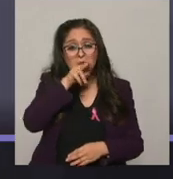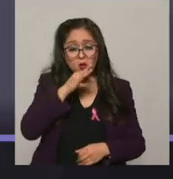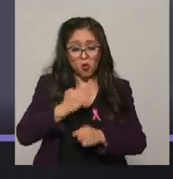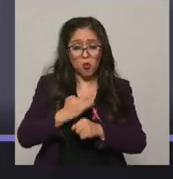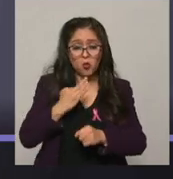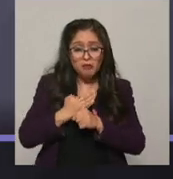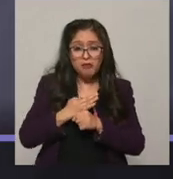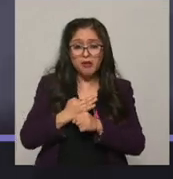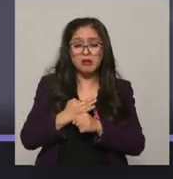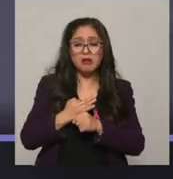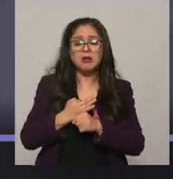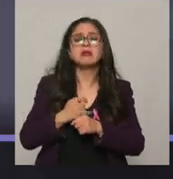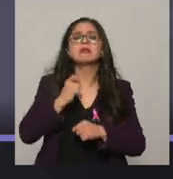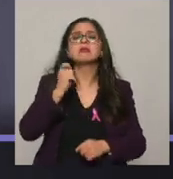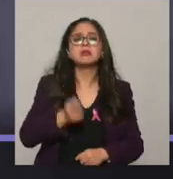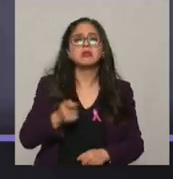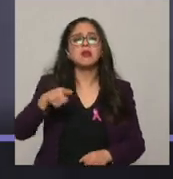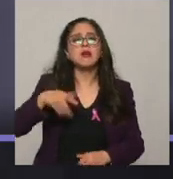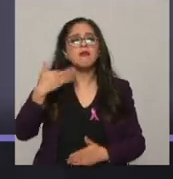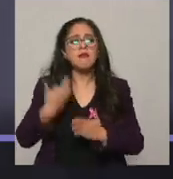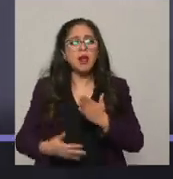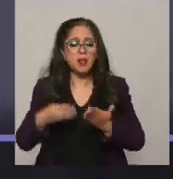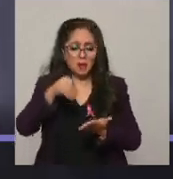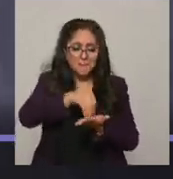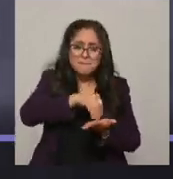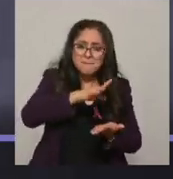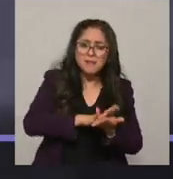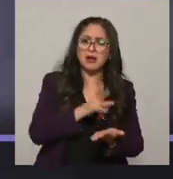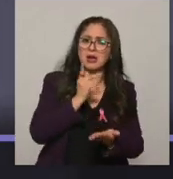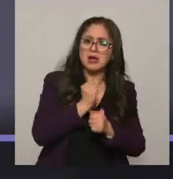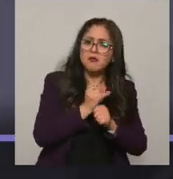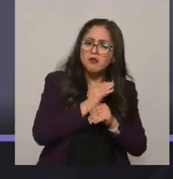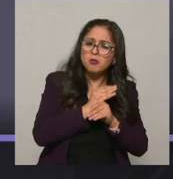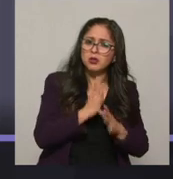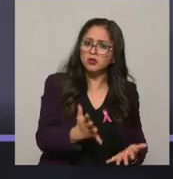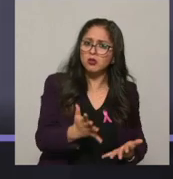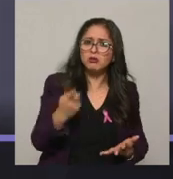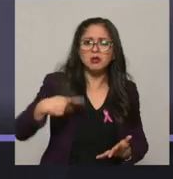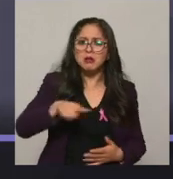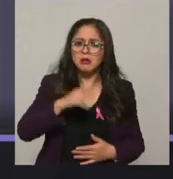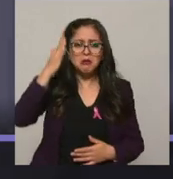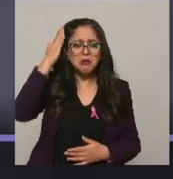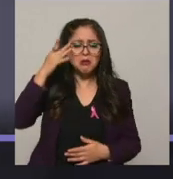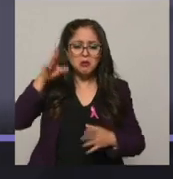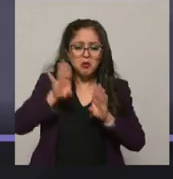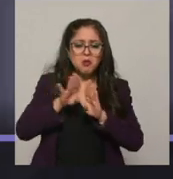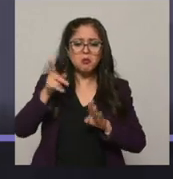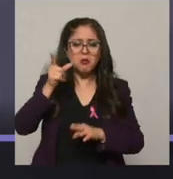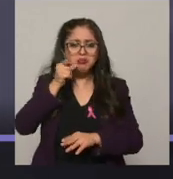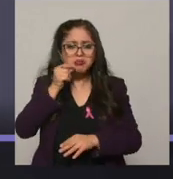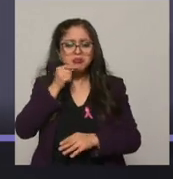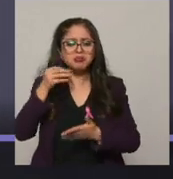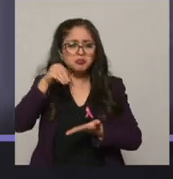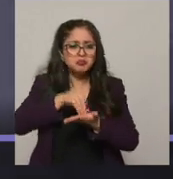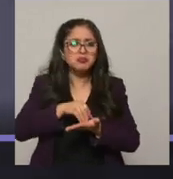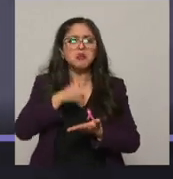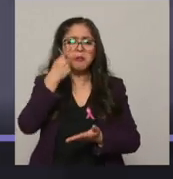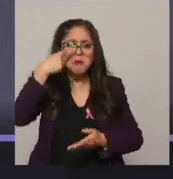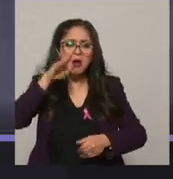este momento tiene que ver con la omisión que están reiterando las autoridades de proteger a las